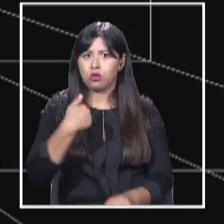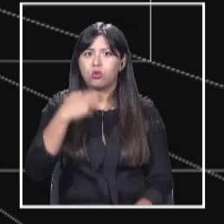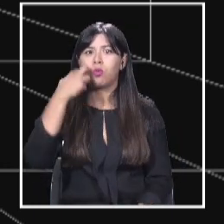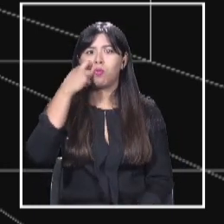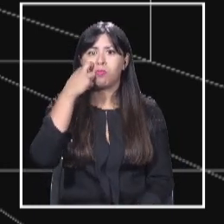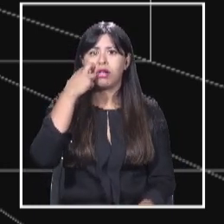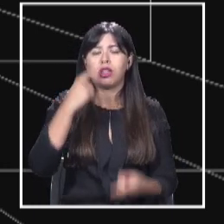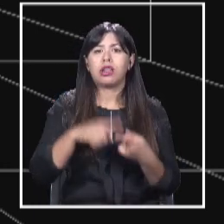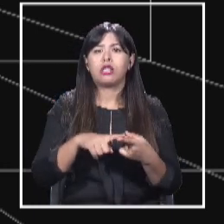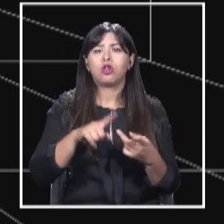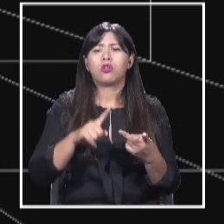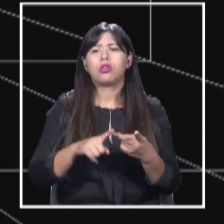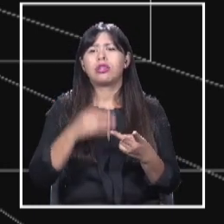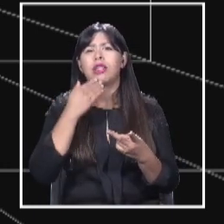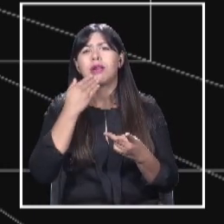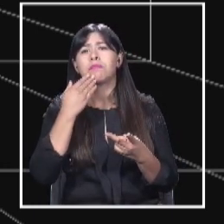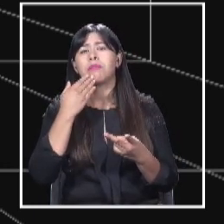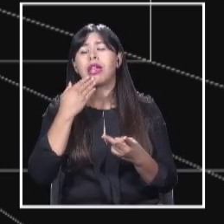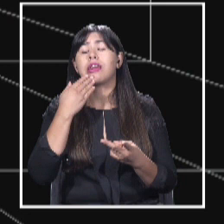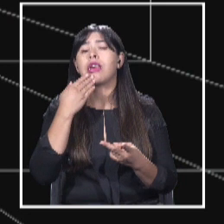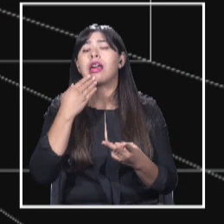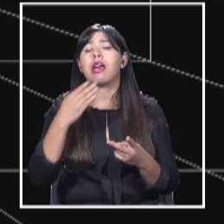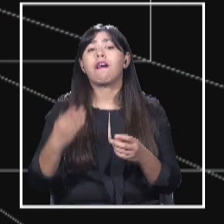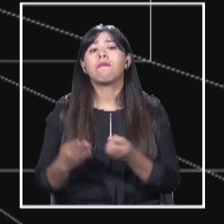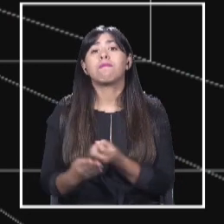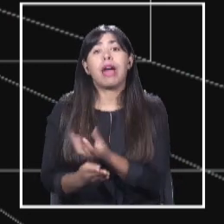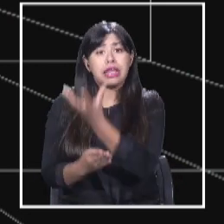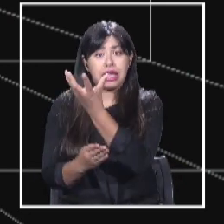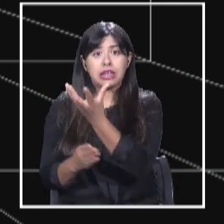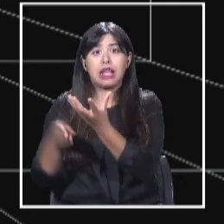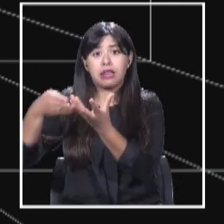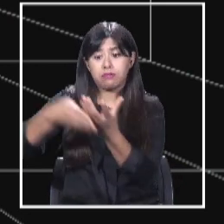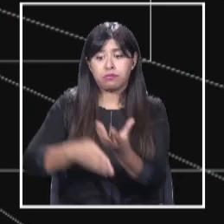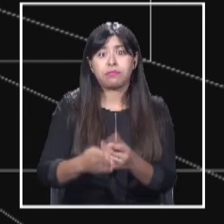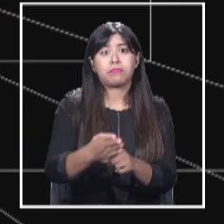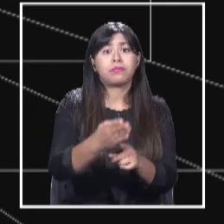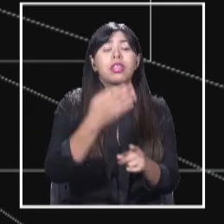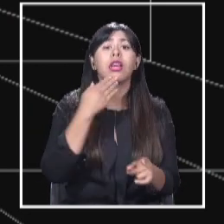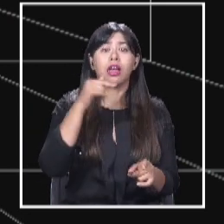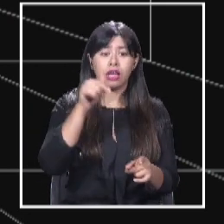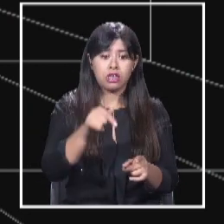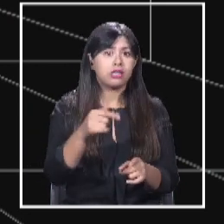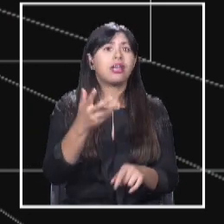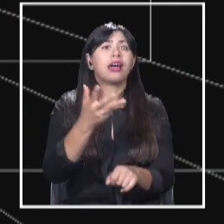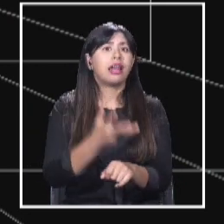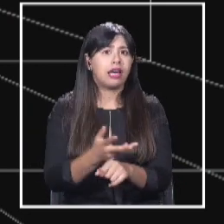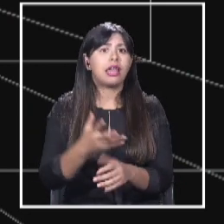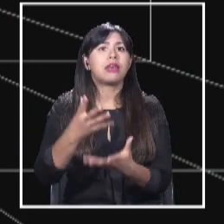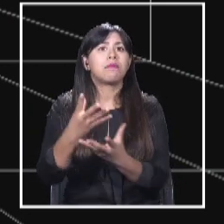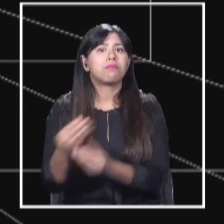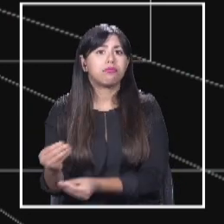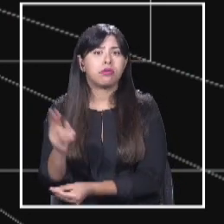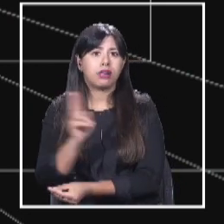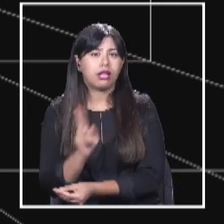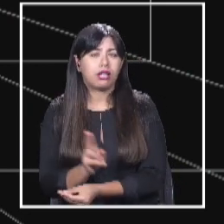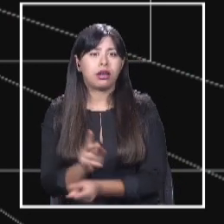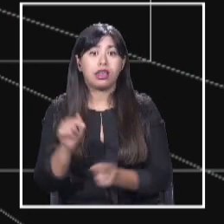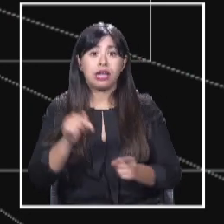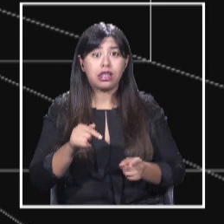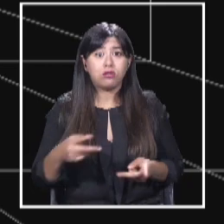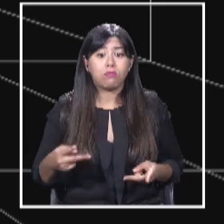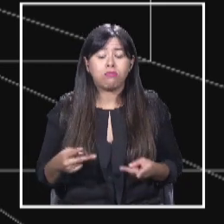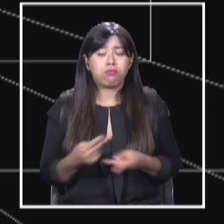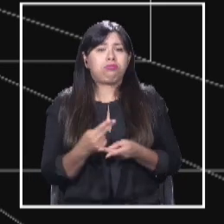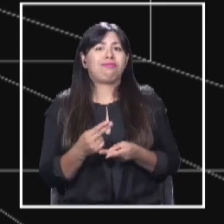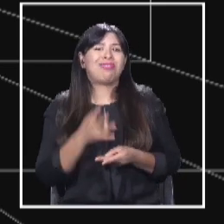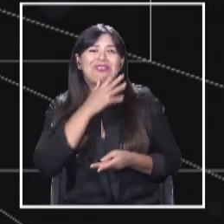los humanos, o tienen algún tipo de ballena y de orca, pero no muchos más. Ese cese de la fertilidad que se produce tan pronto